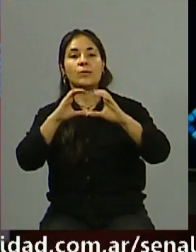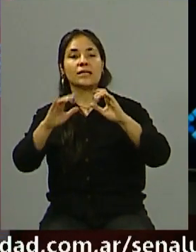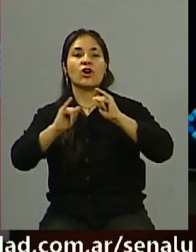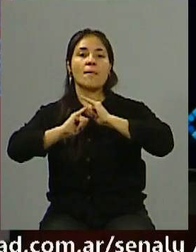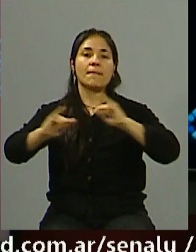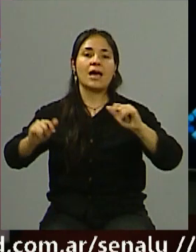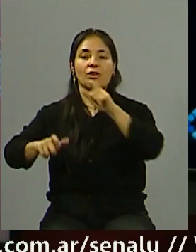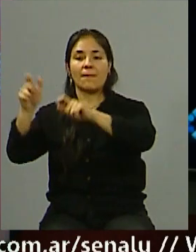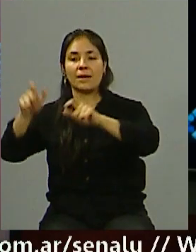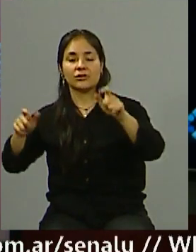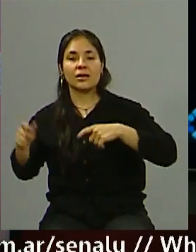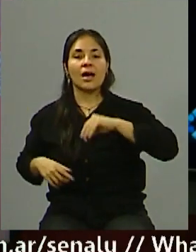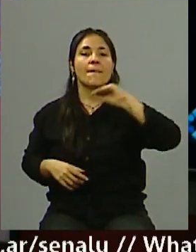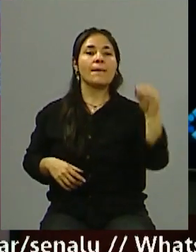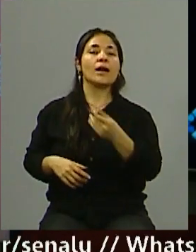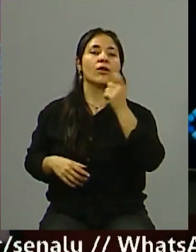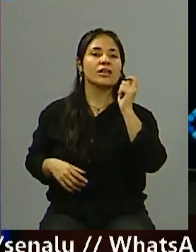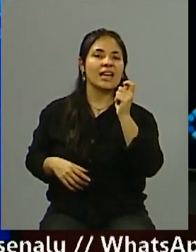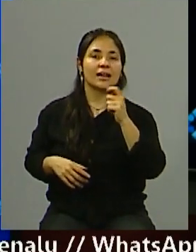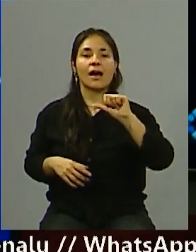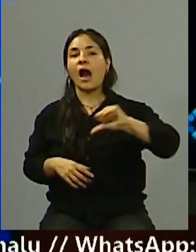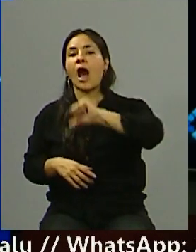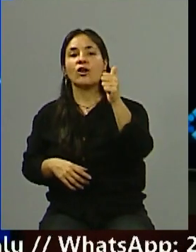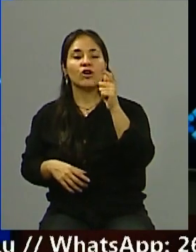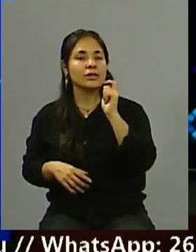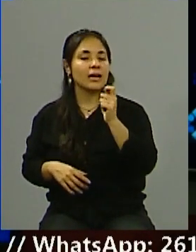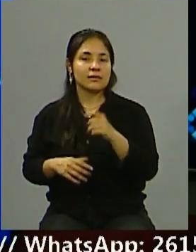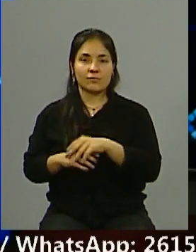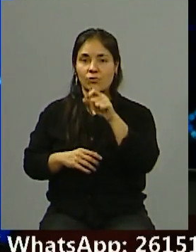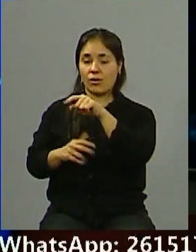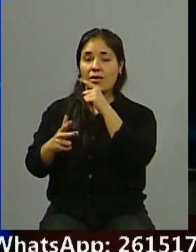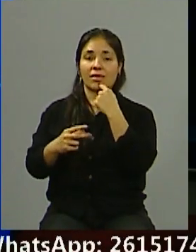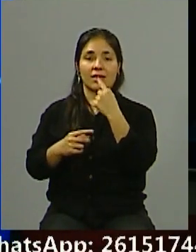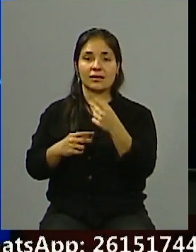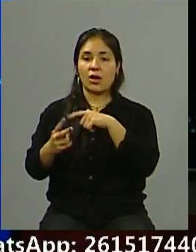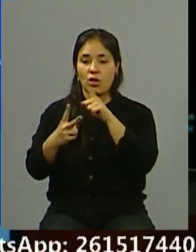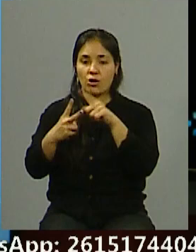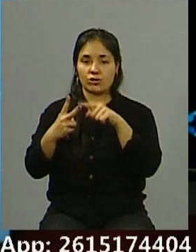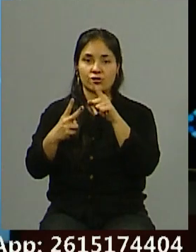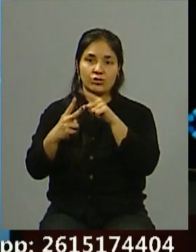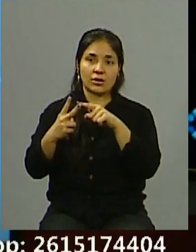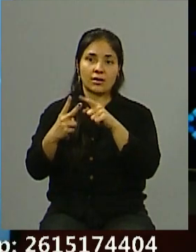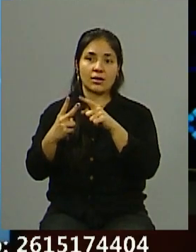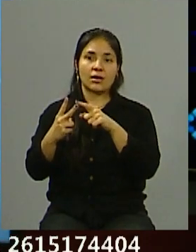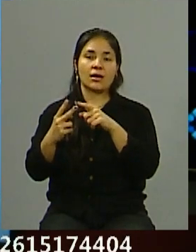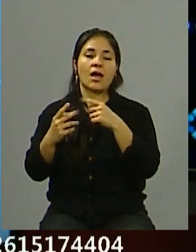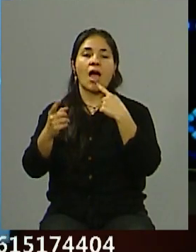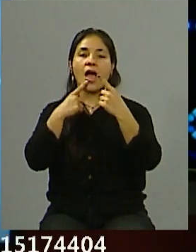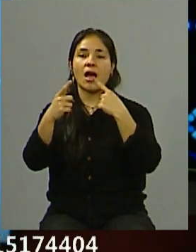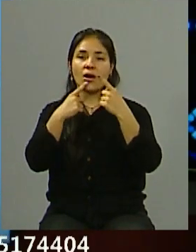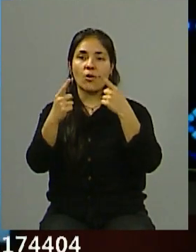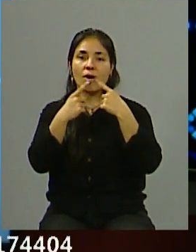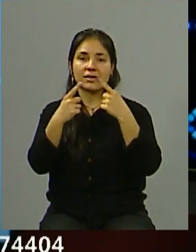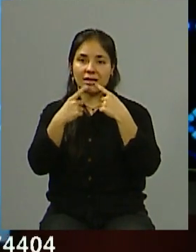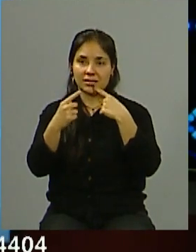era ¿quién ganó y quién perdió? Vos mencionabas a los dos que van detrás, por lo menos en las encuestas, lo que se sabe de intención